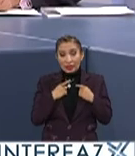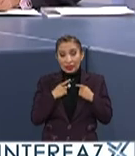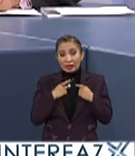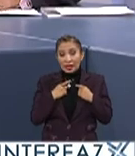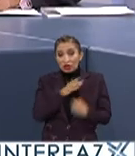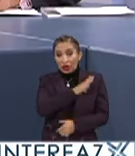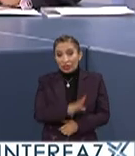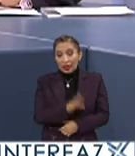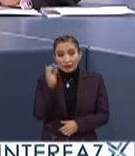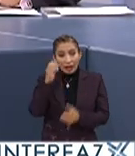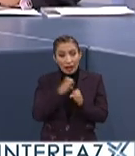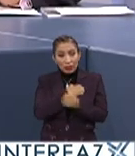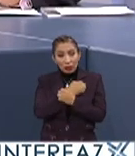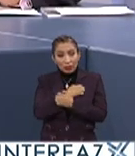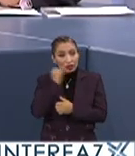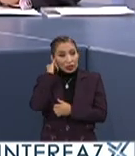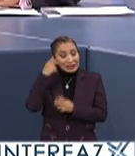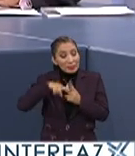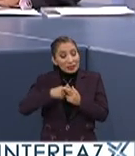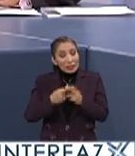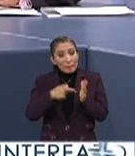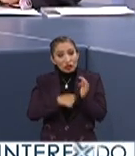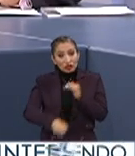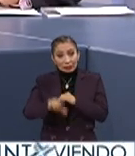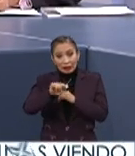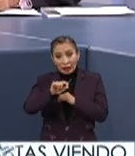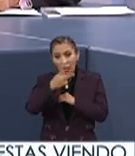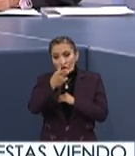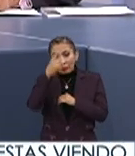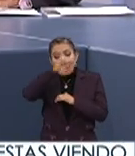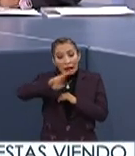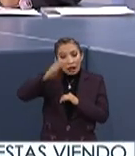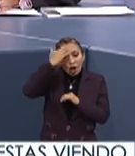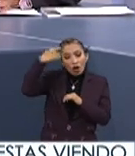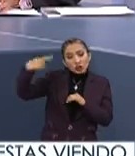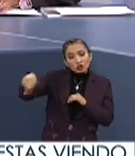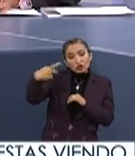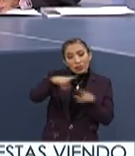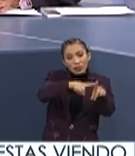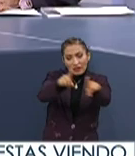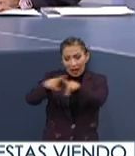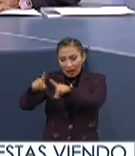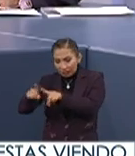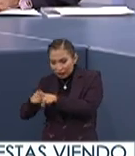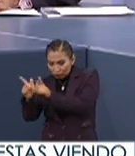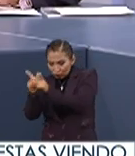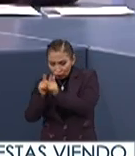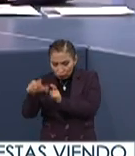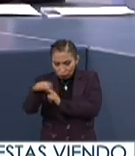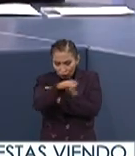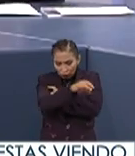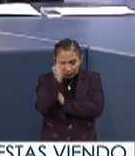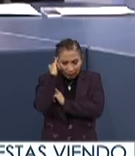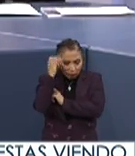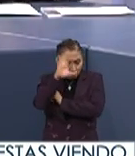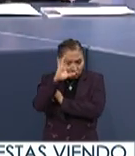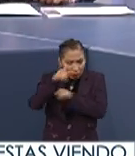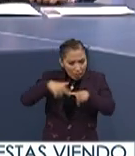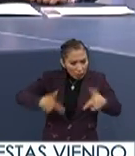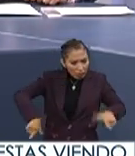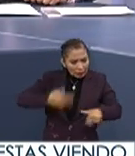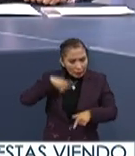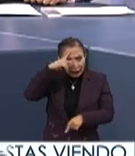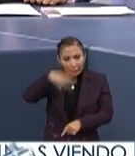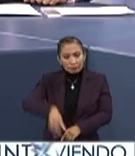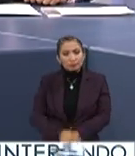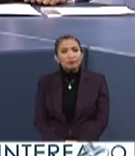Educación Indígena se creó en 1978 para reconocer precisamente la pluralidad étnica, cultural y lingüística de